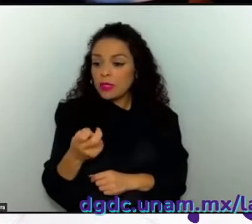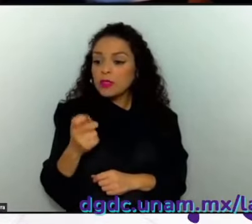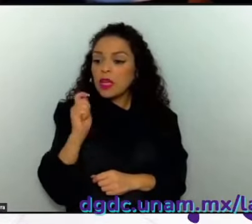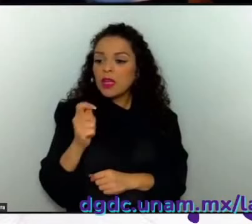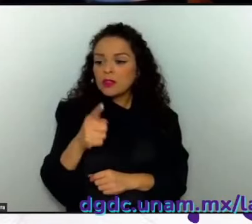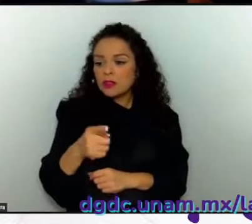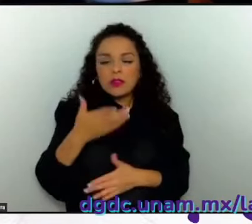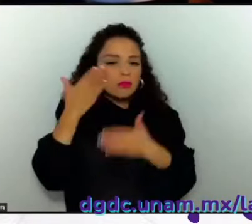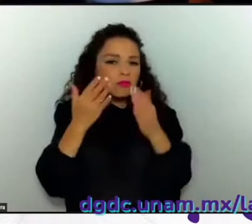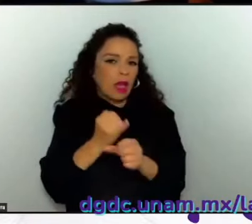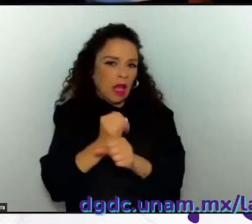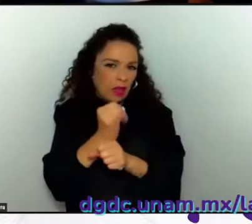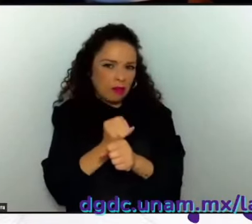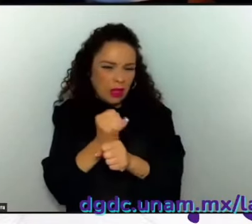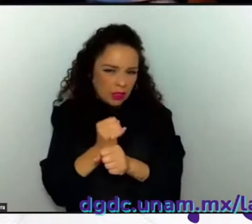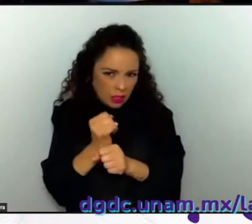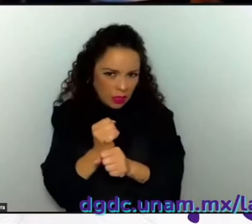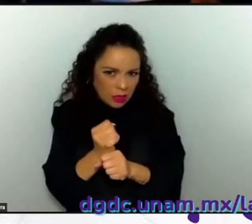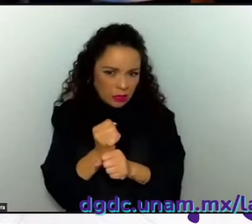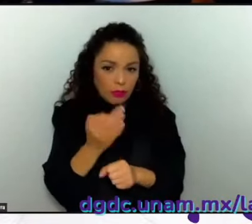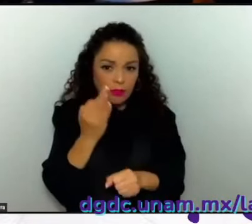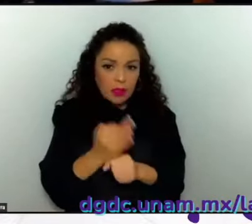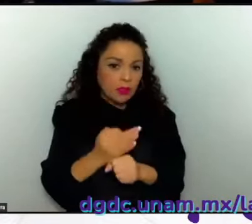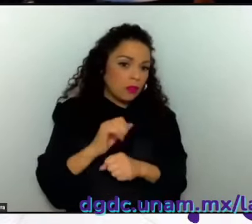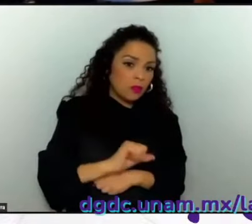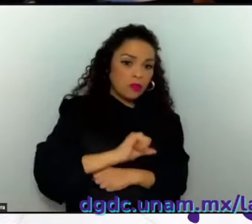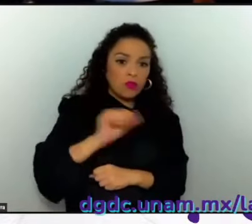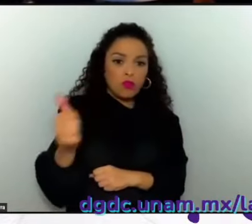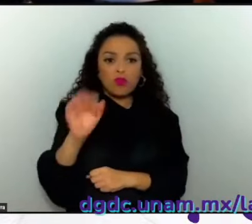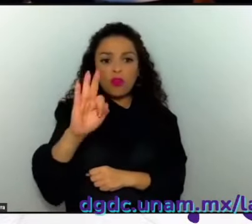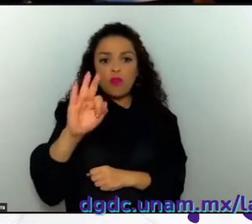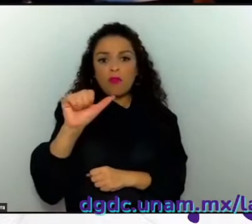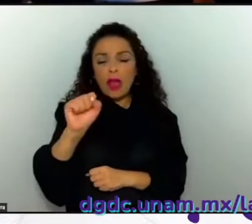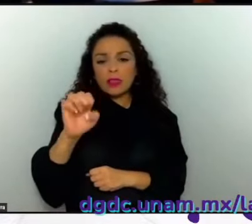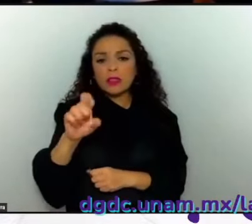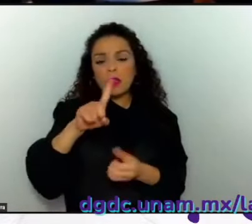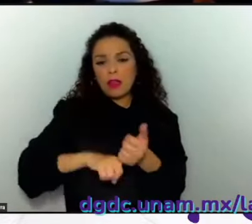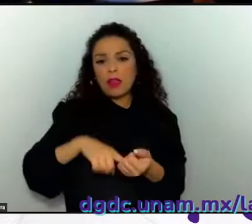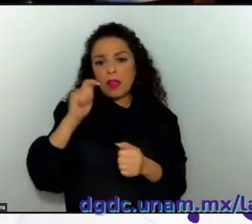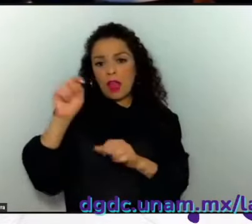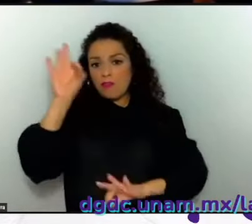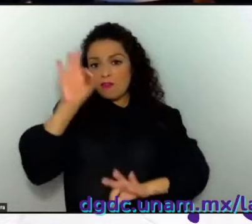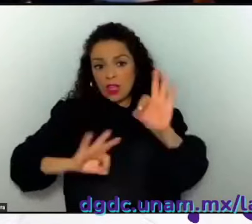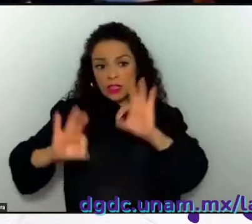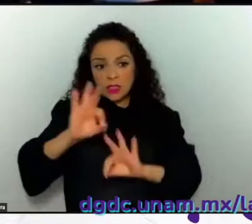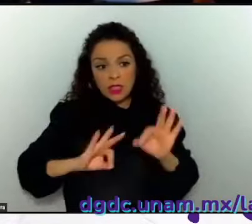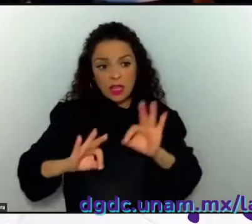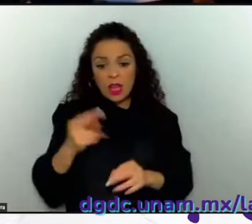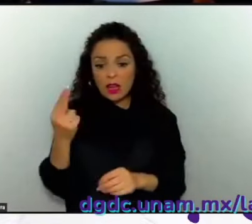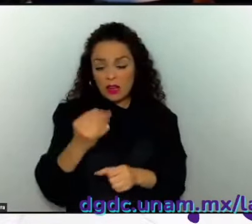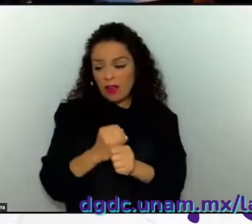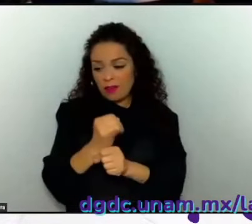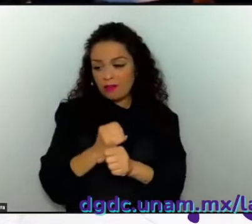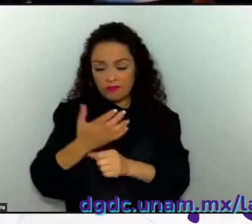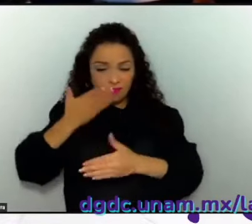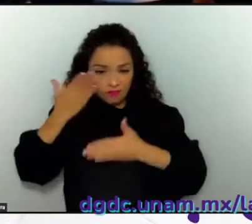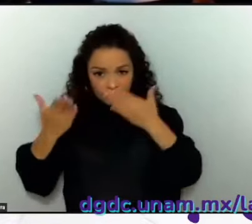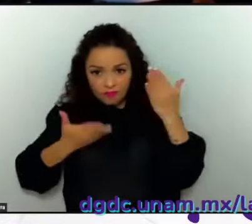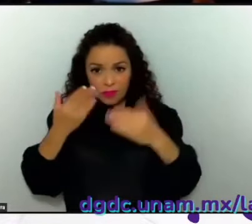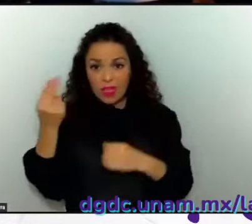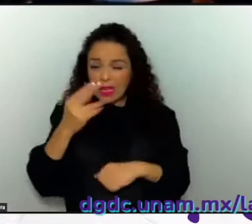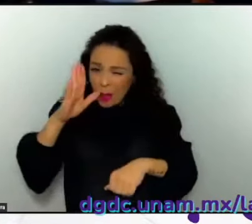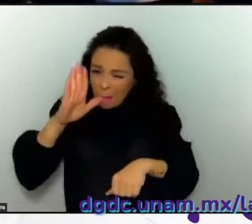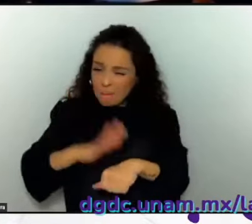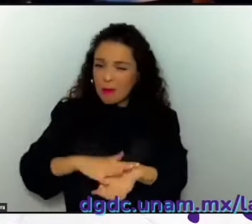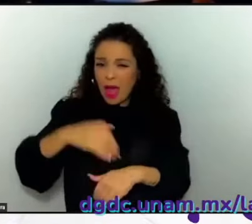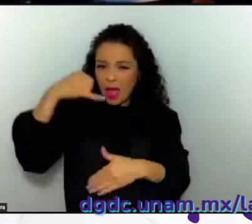Entonces, simplemente estamos en otra fase, por lo menos en estudio de física fundamental, en la que necesitas grandes experimentos